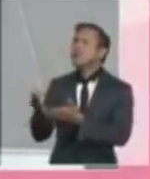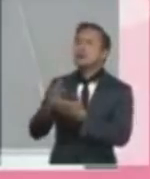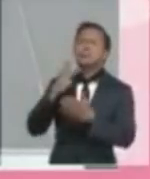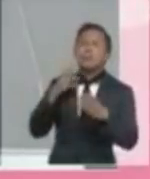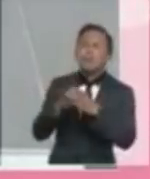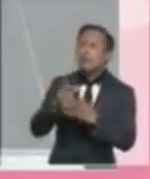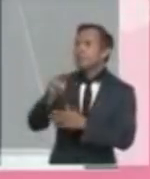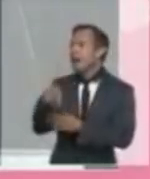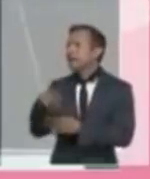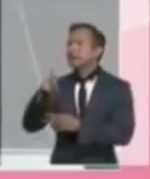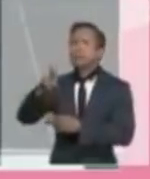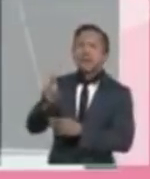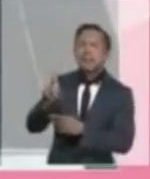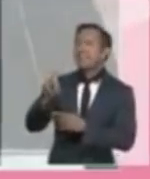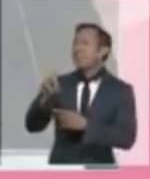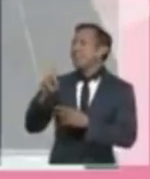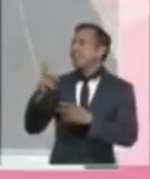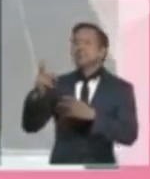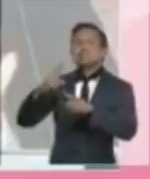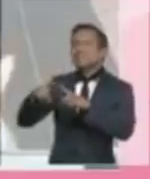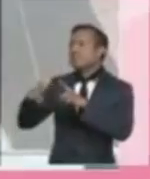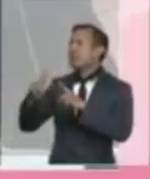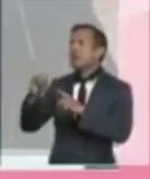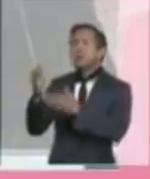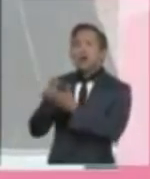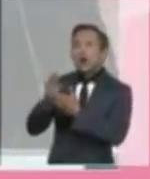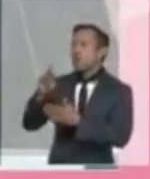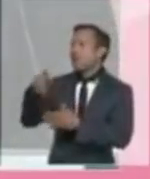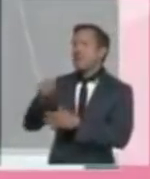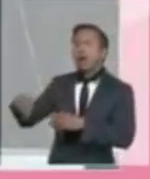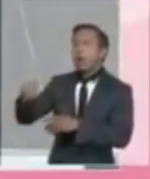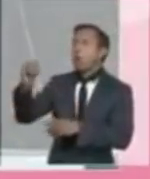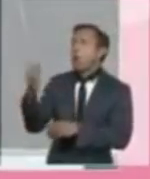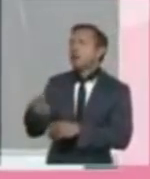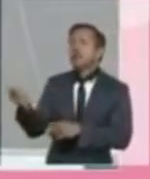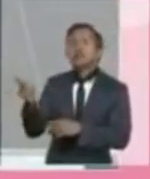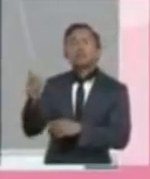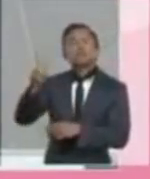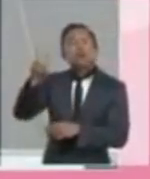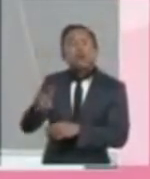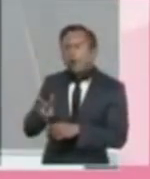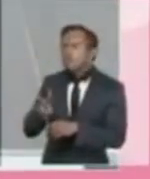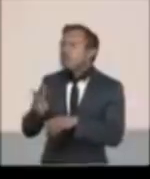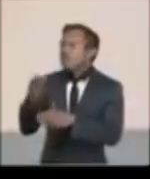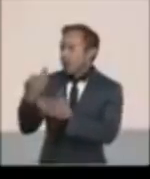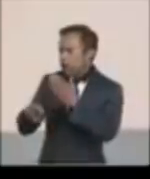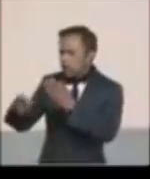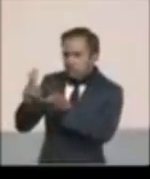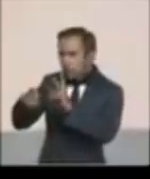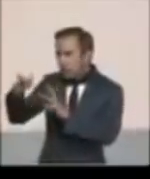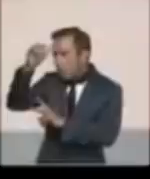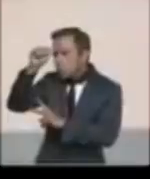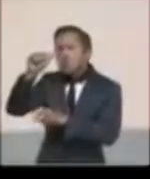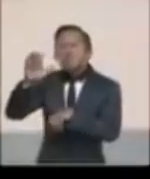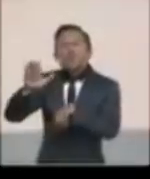ni nadie hoy han resuelto y está ahí ya la solución muy pronta. Eso quiere decir que el origen de todos los problemas se llama